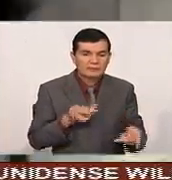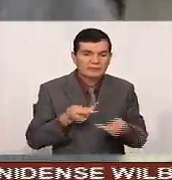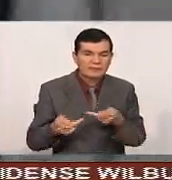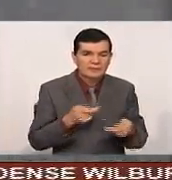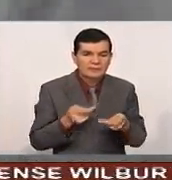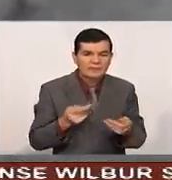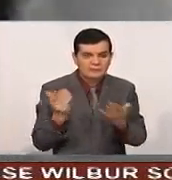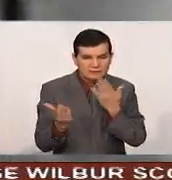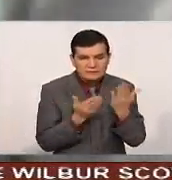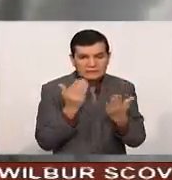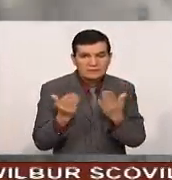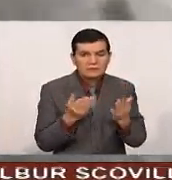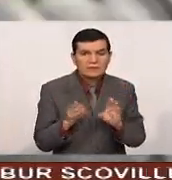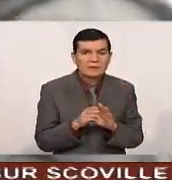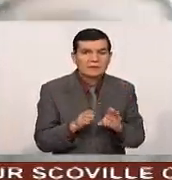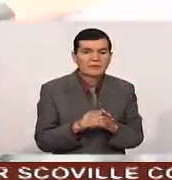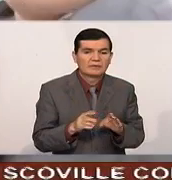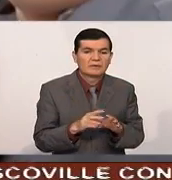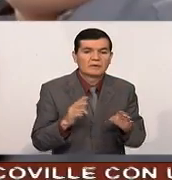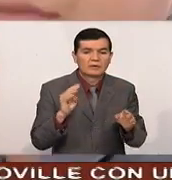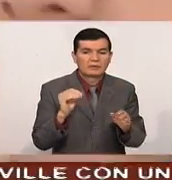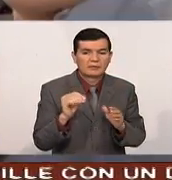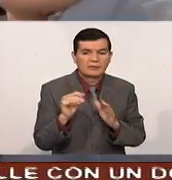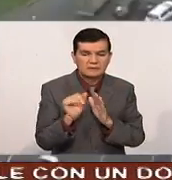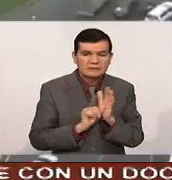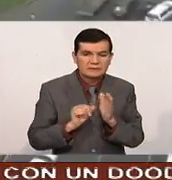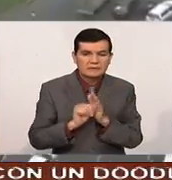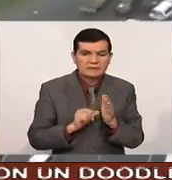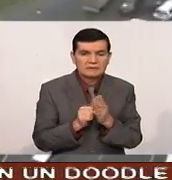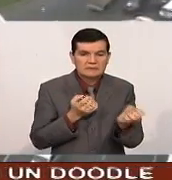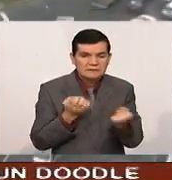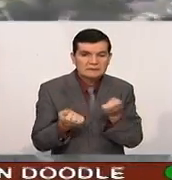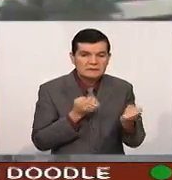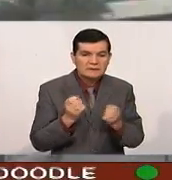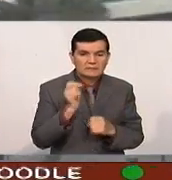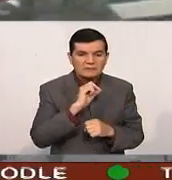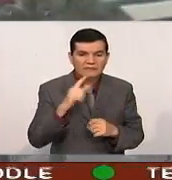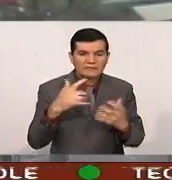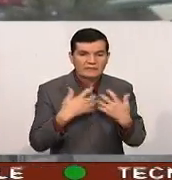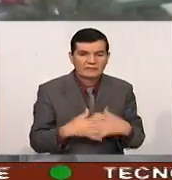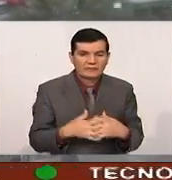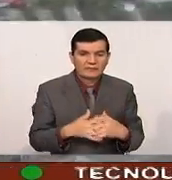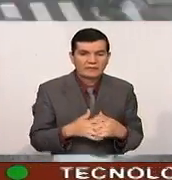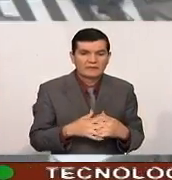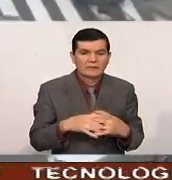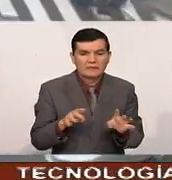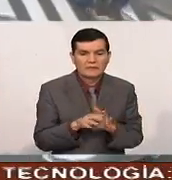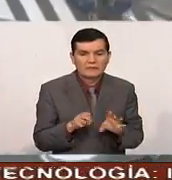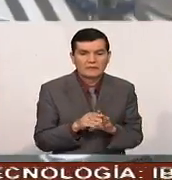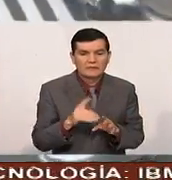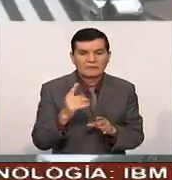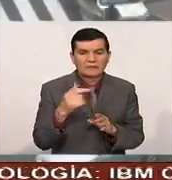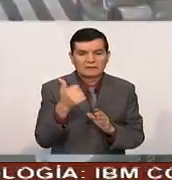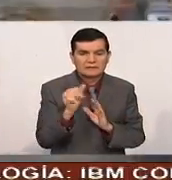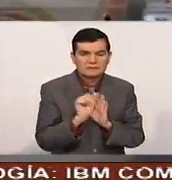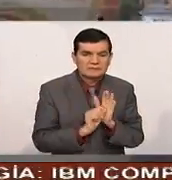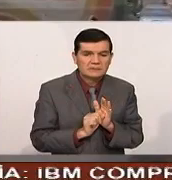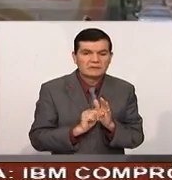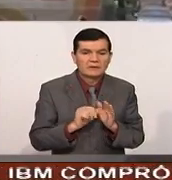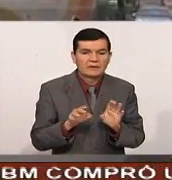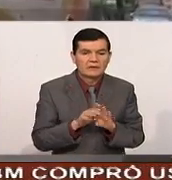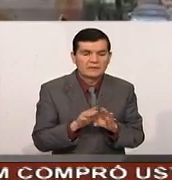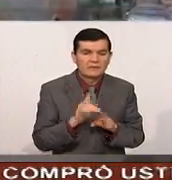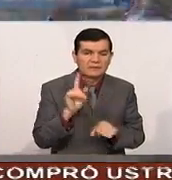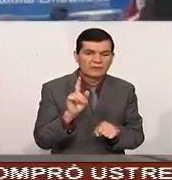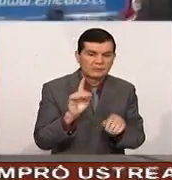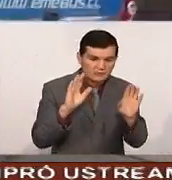son obligatoriamente en 9º semestre. Los estudiantes tienen que hacer prácticas profesionales en industria. Se van todo un semestre en industria con un